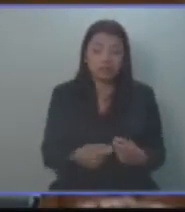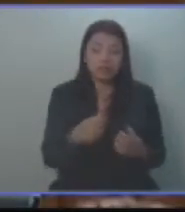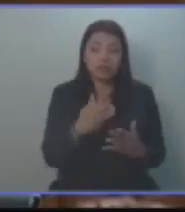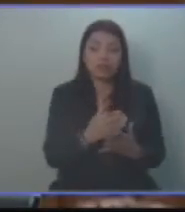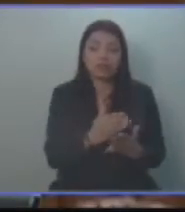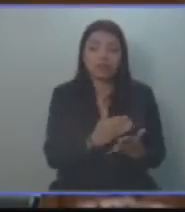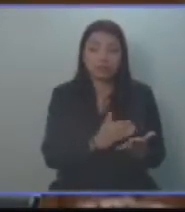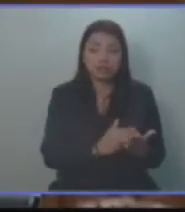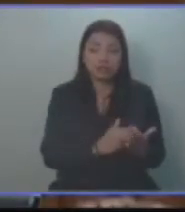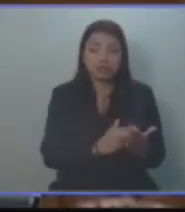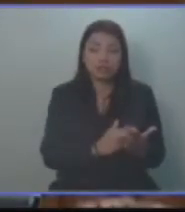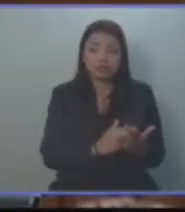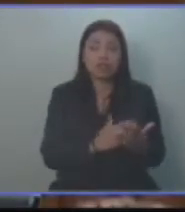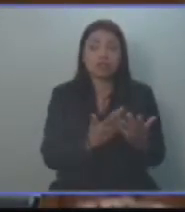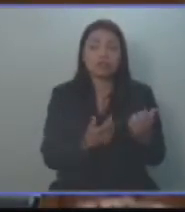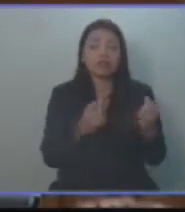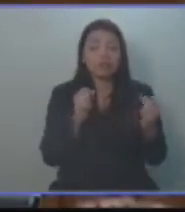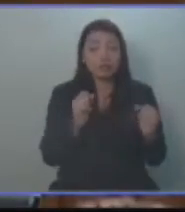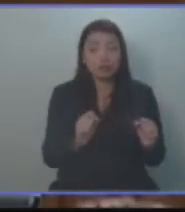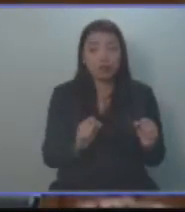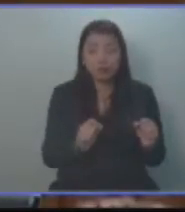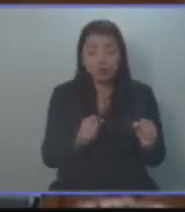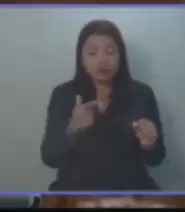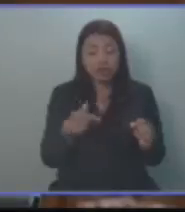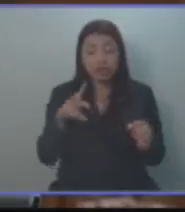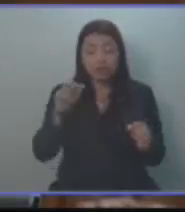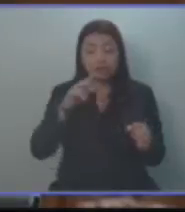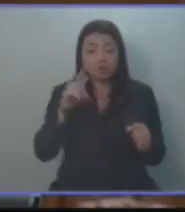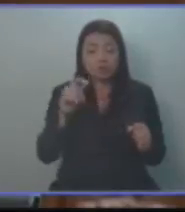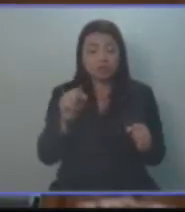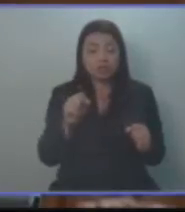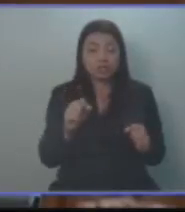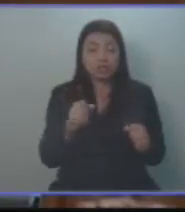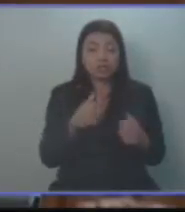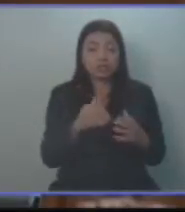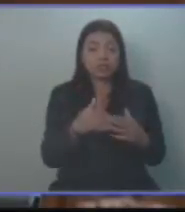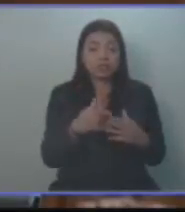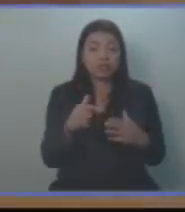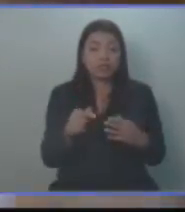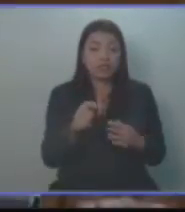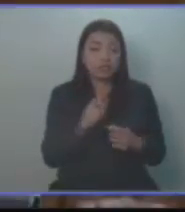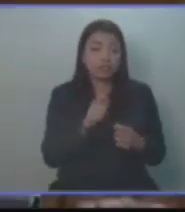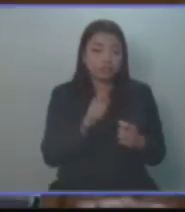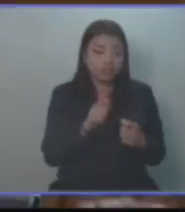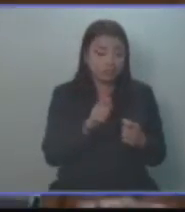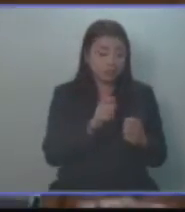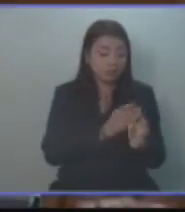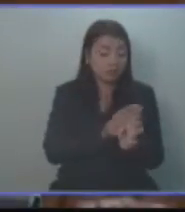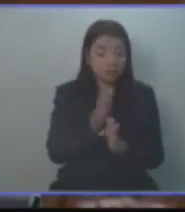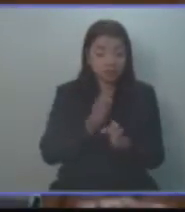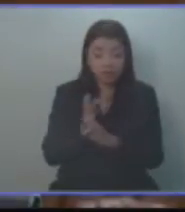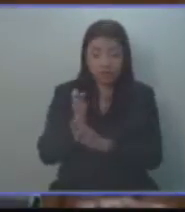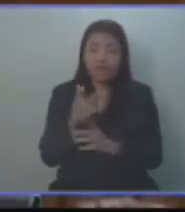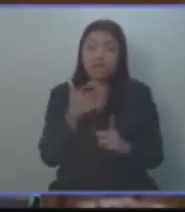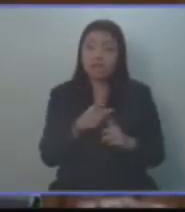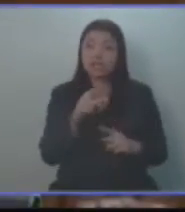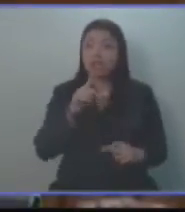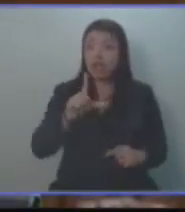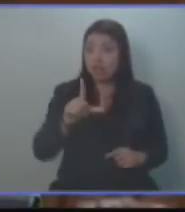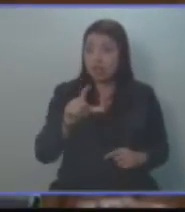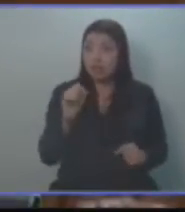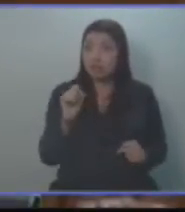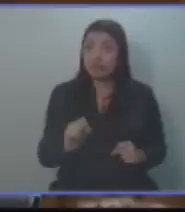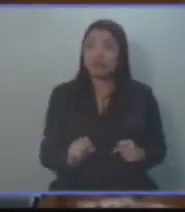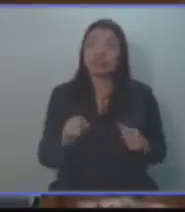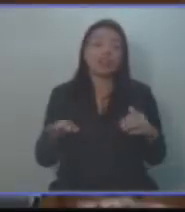de residentes aptos para ser nombrados en las plazas de residentes de todas las especialidades. L, evaluar